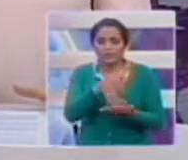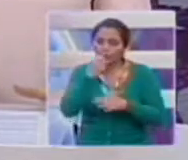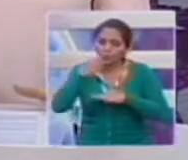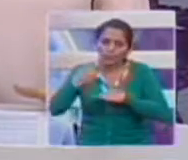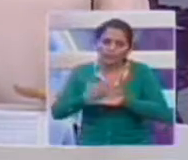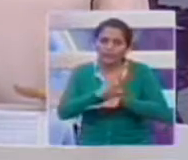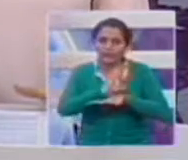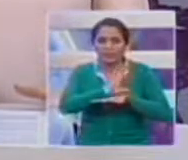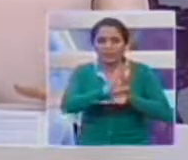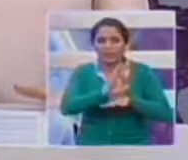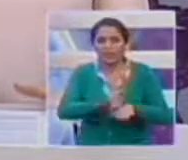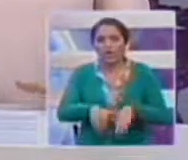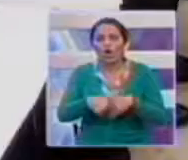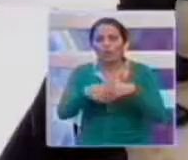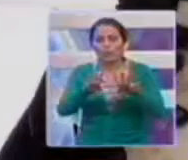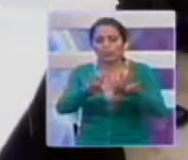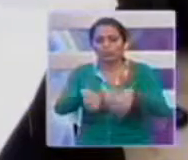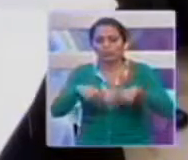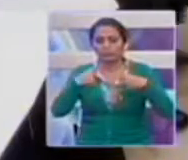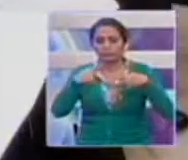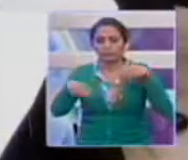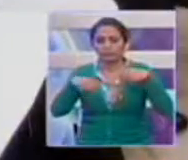y Sustentables.